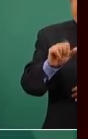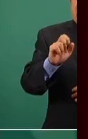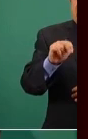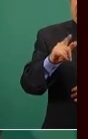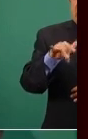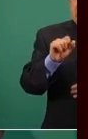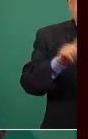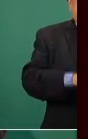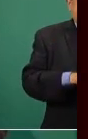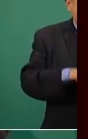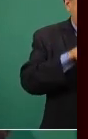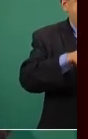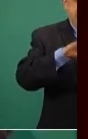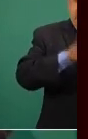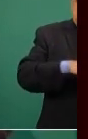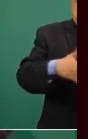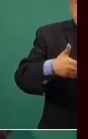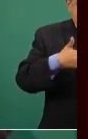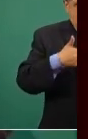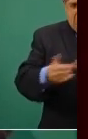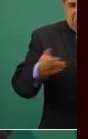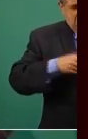aeropuerto moderno